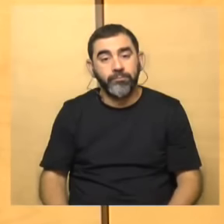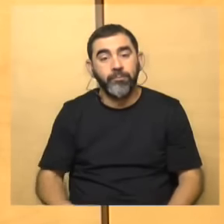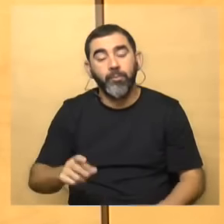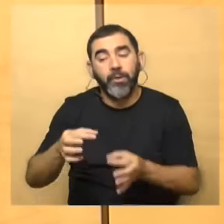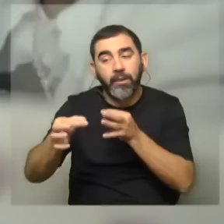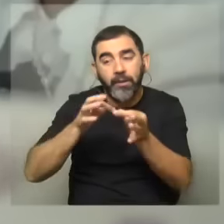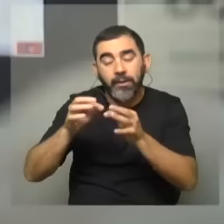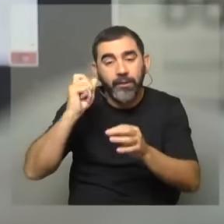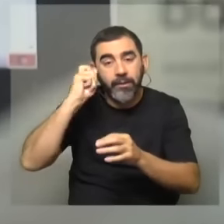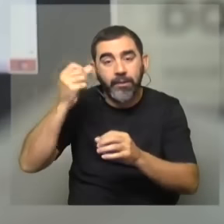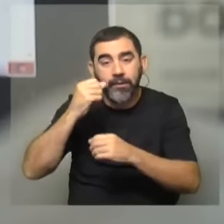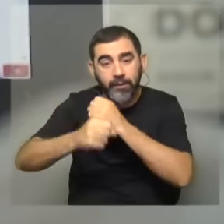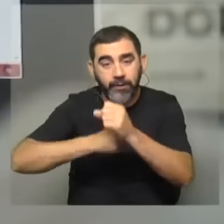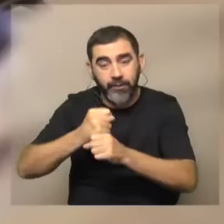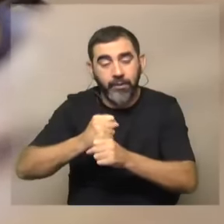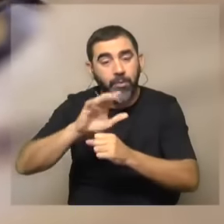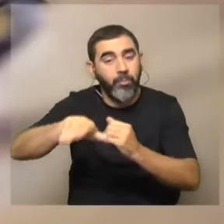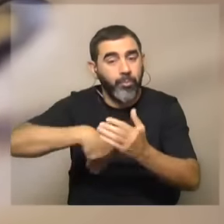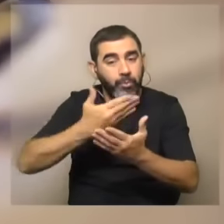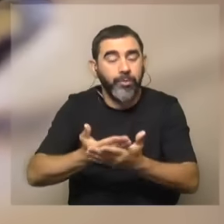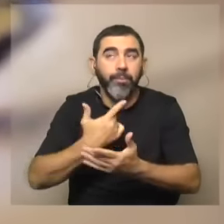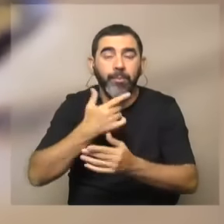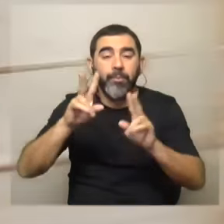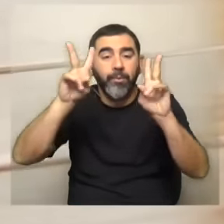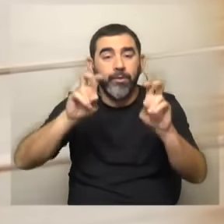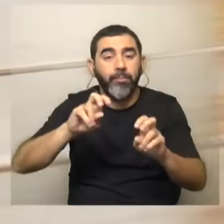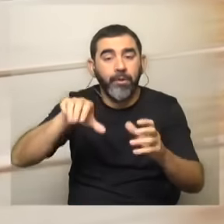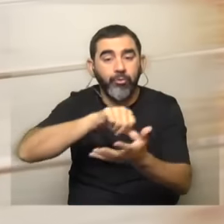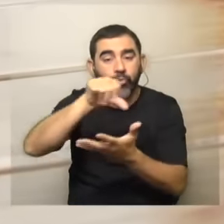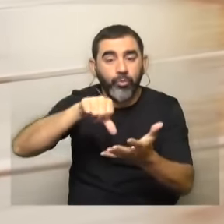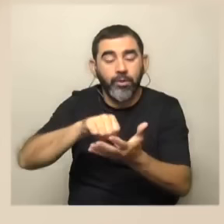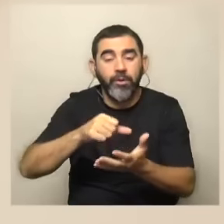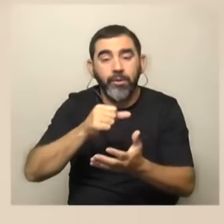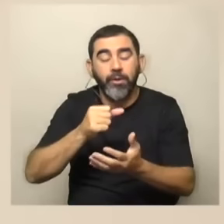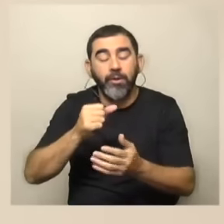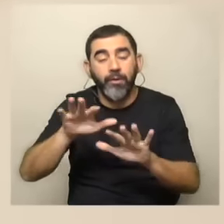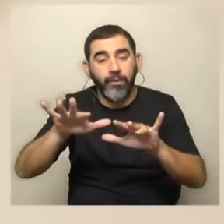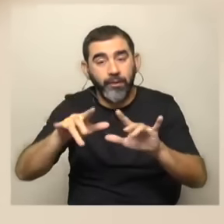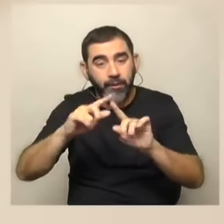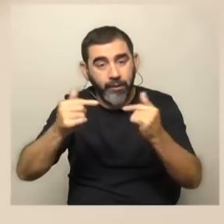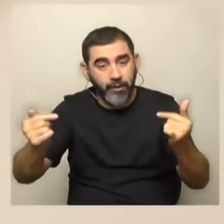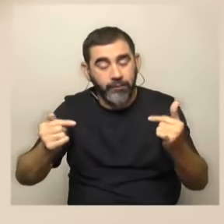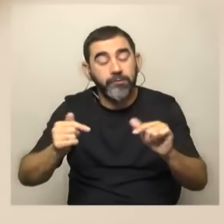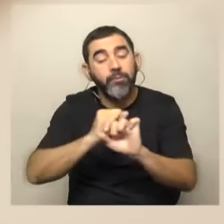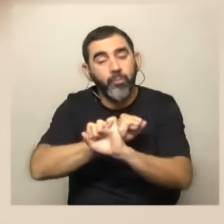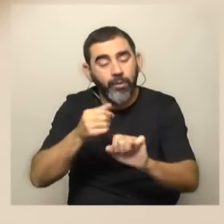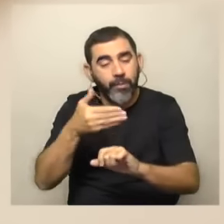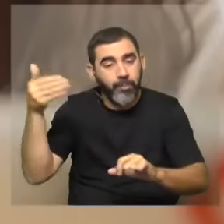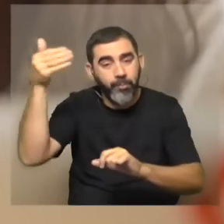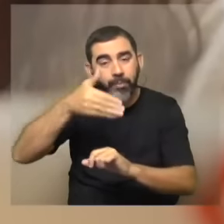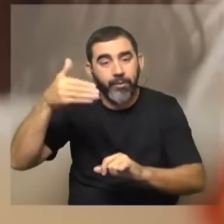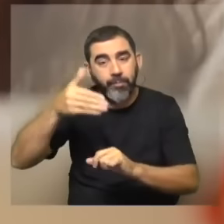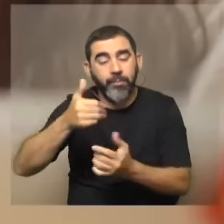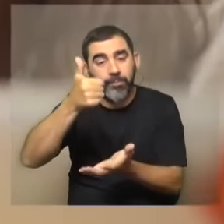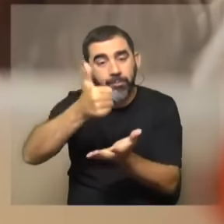durante todo el año las propuestas de formación incluyen temas vinculados a ciudadanía y bienestar digital entre otros y se puede participar tanto de